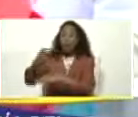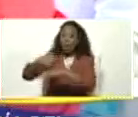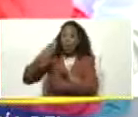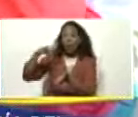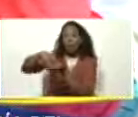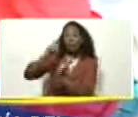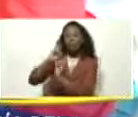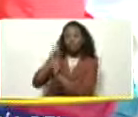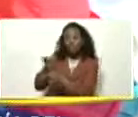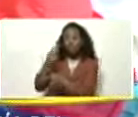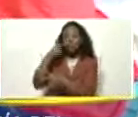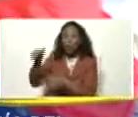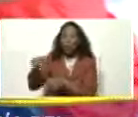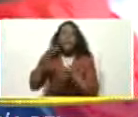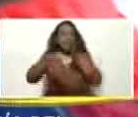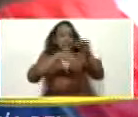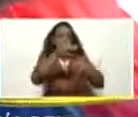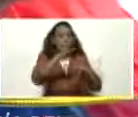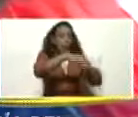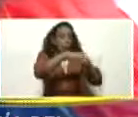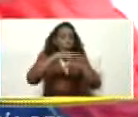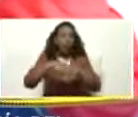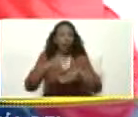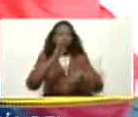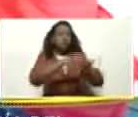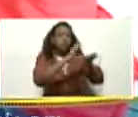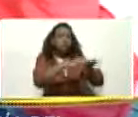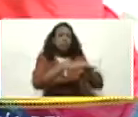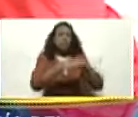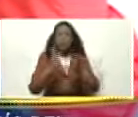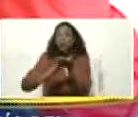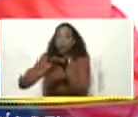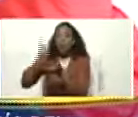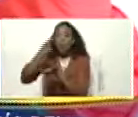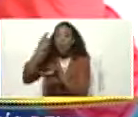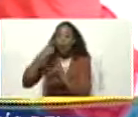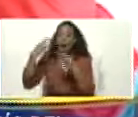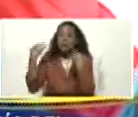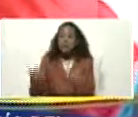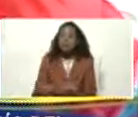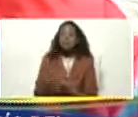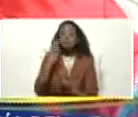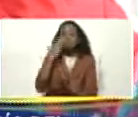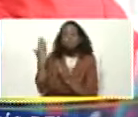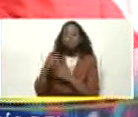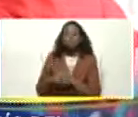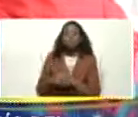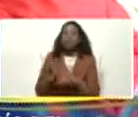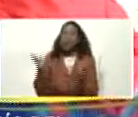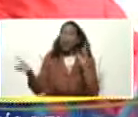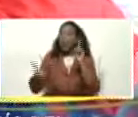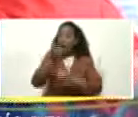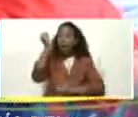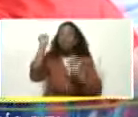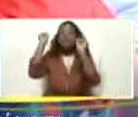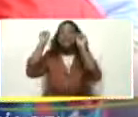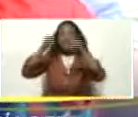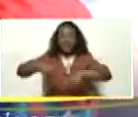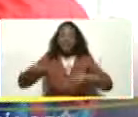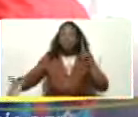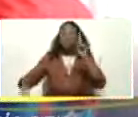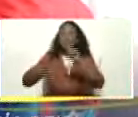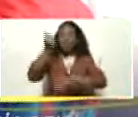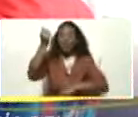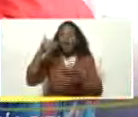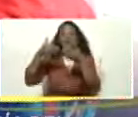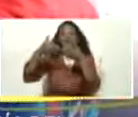dicho ante cada sanción criminal una solución genial lo estamos logrando lo hemos logrado y